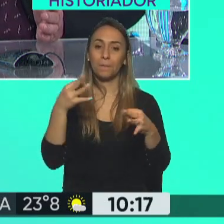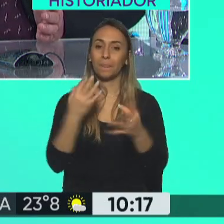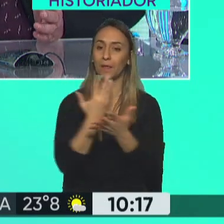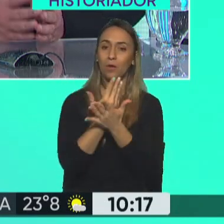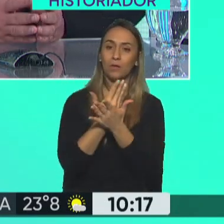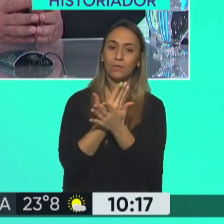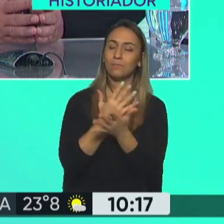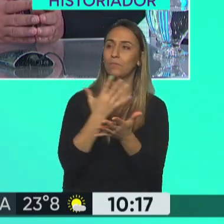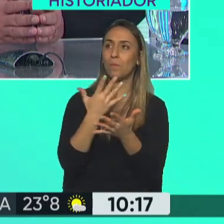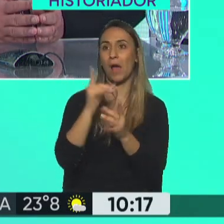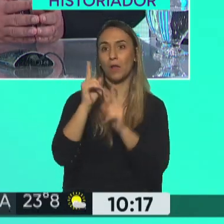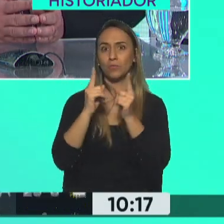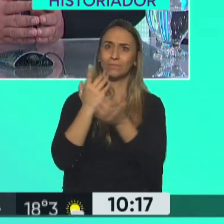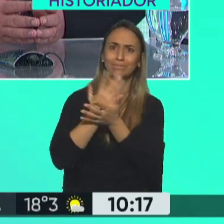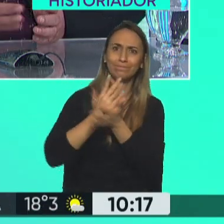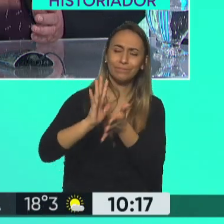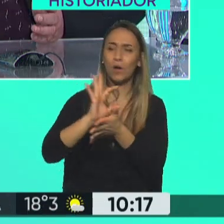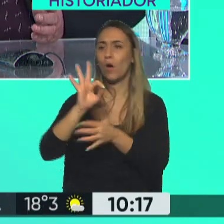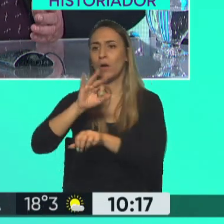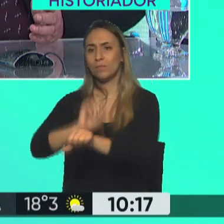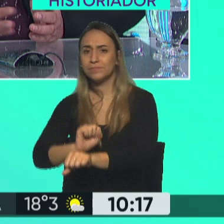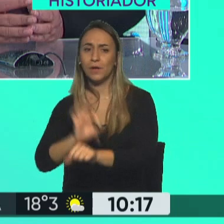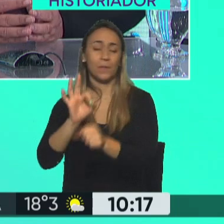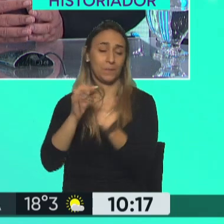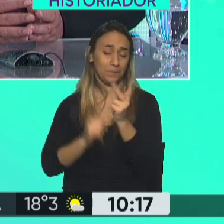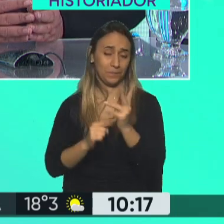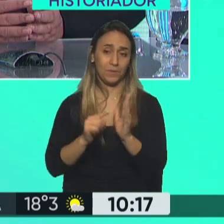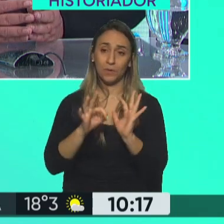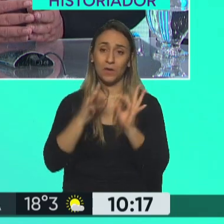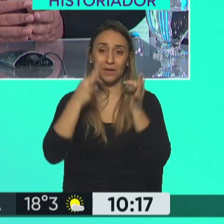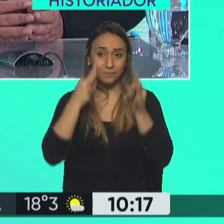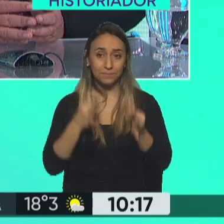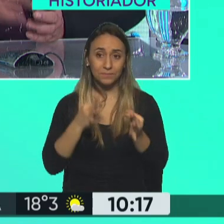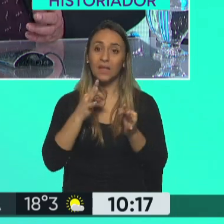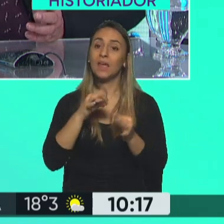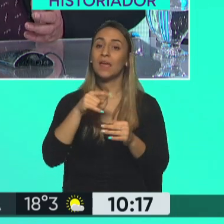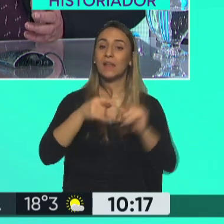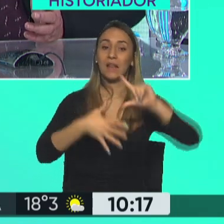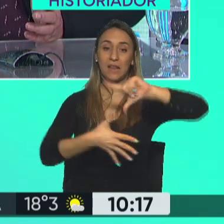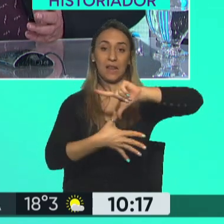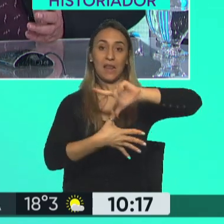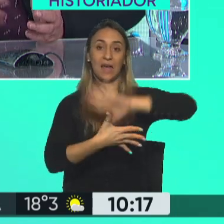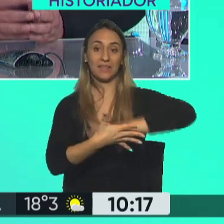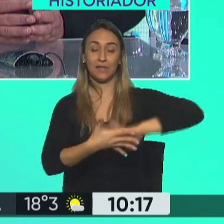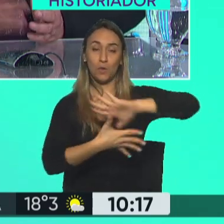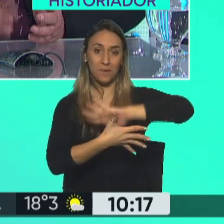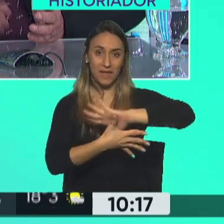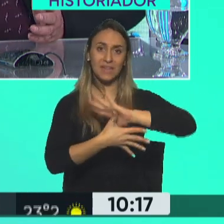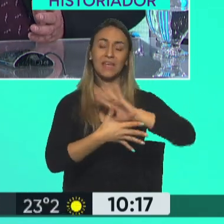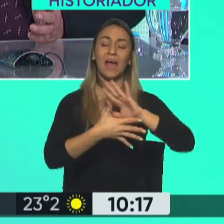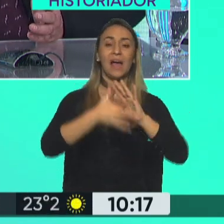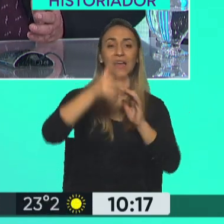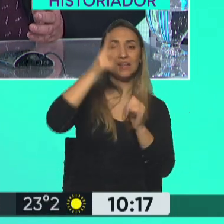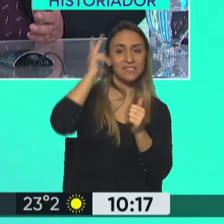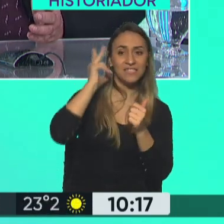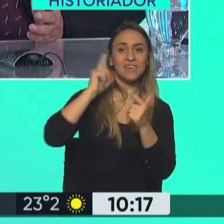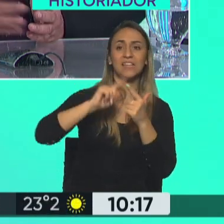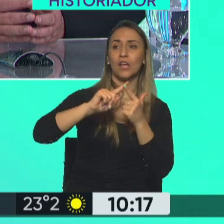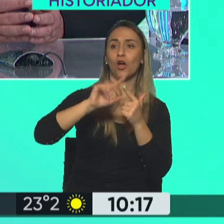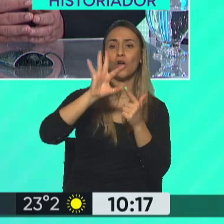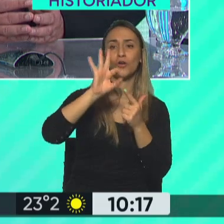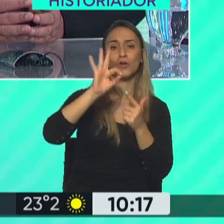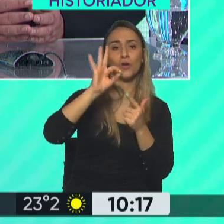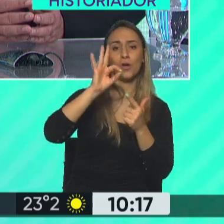la prisión. Y realmente, bueno, se van sucediendo en Latinoamérica. Chile con O'Higgins, los hermanos Carreras